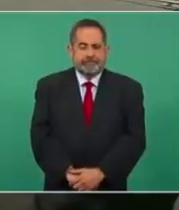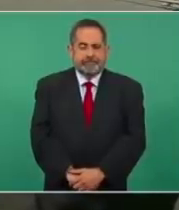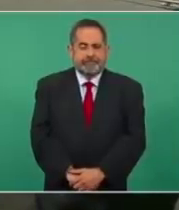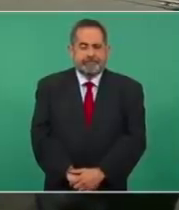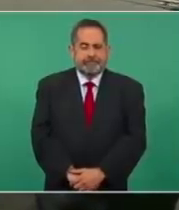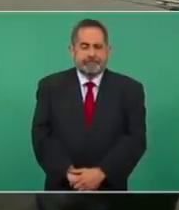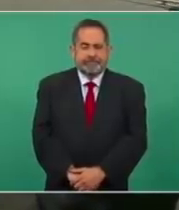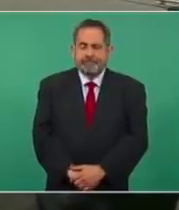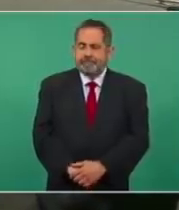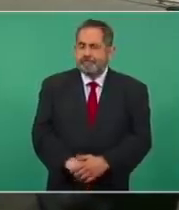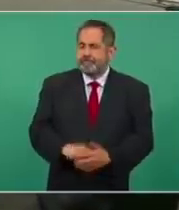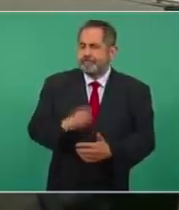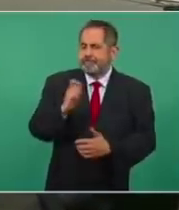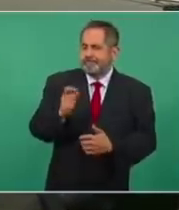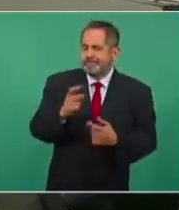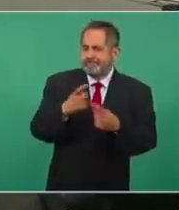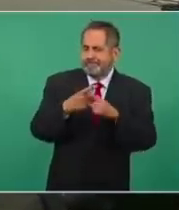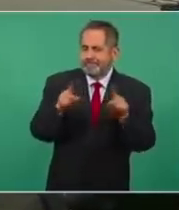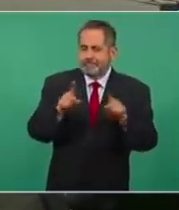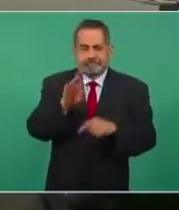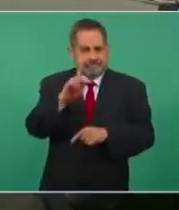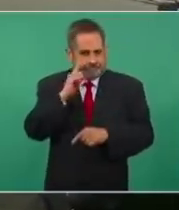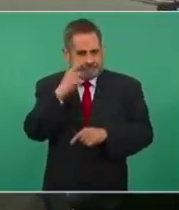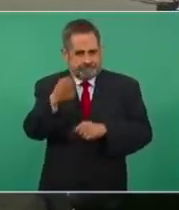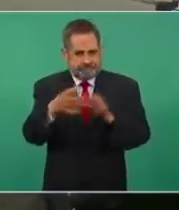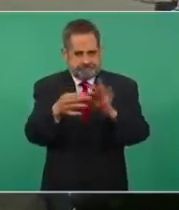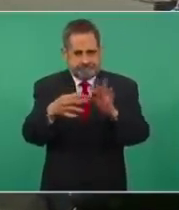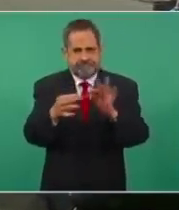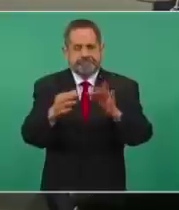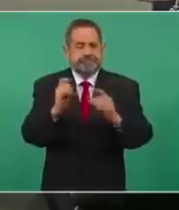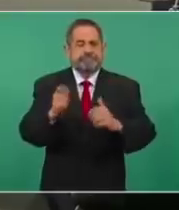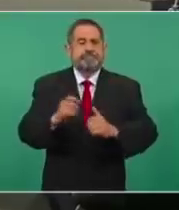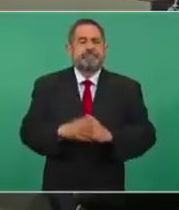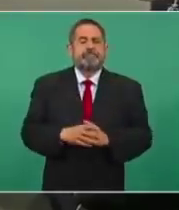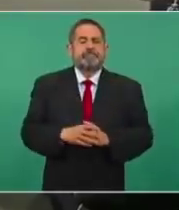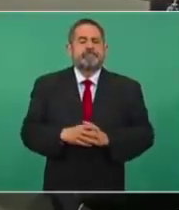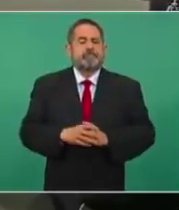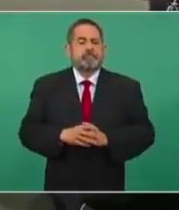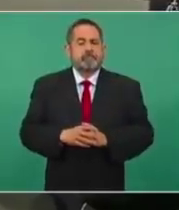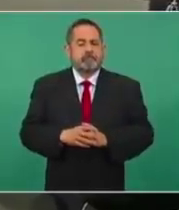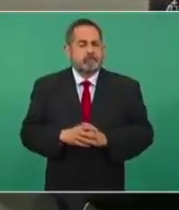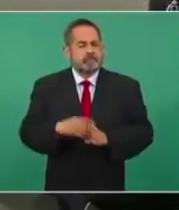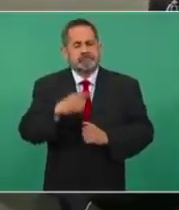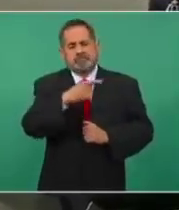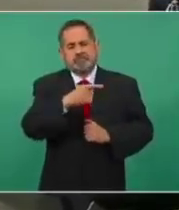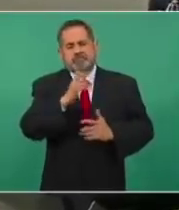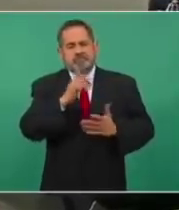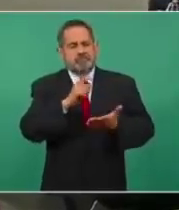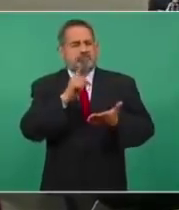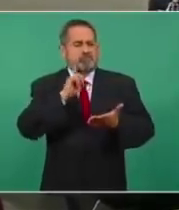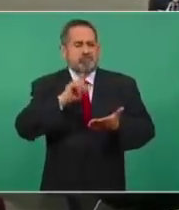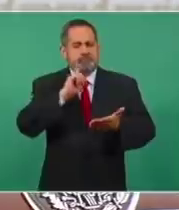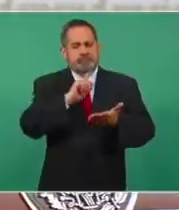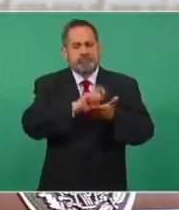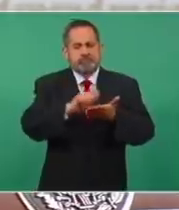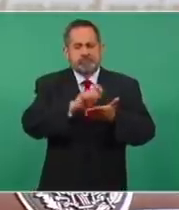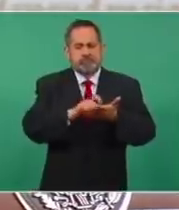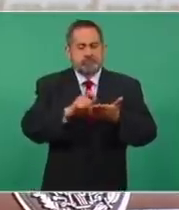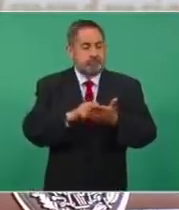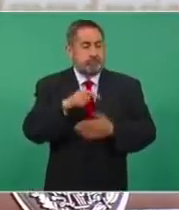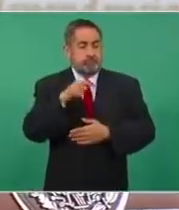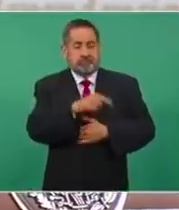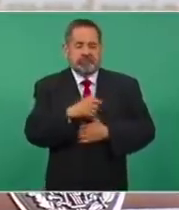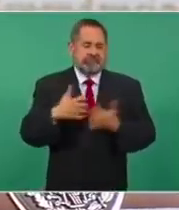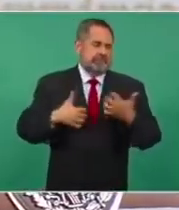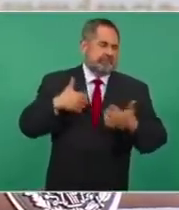y no tiene que ver, fíjense, porque una escritora que está